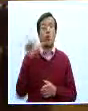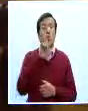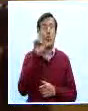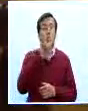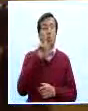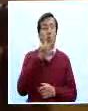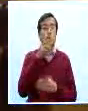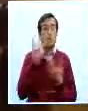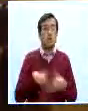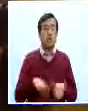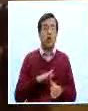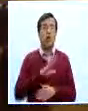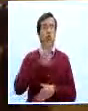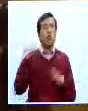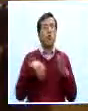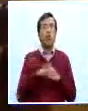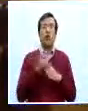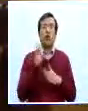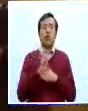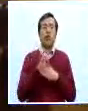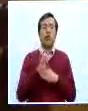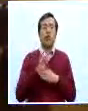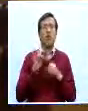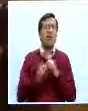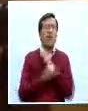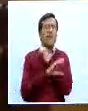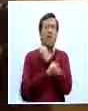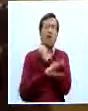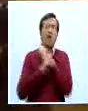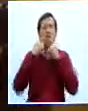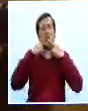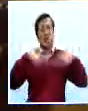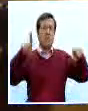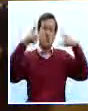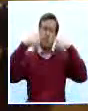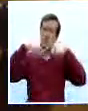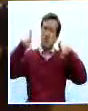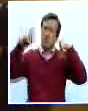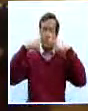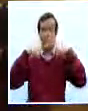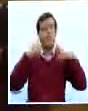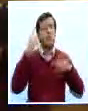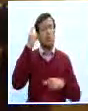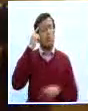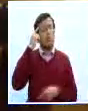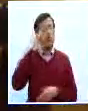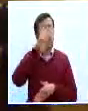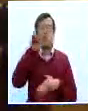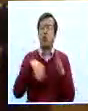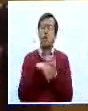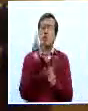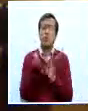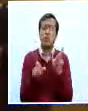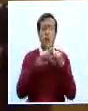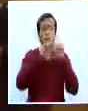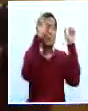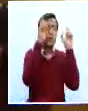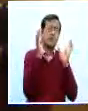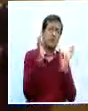servicio de rentas internas saldrá a nivel del país con una campaña informativa porque sí pretendemos que todas las personas que son los